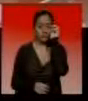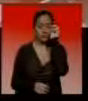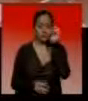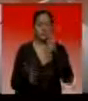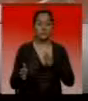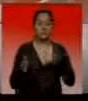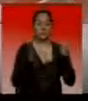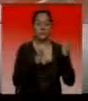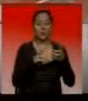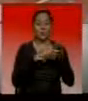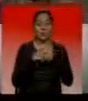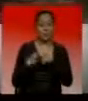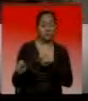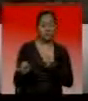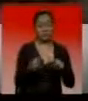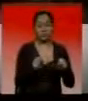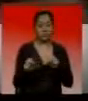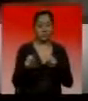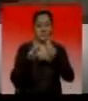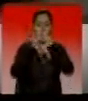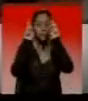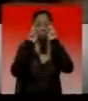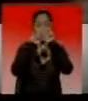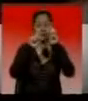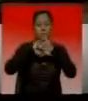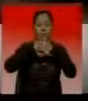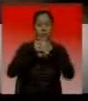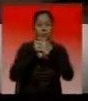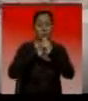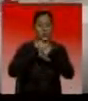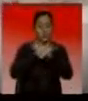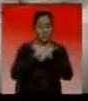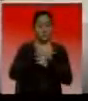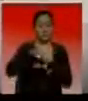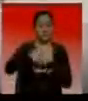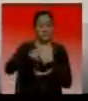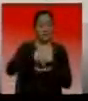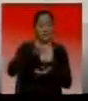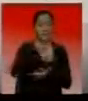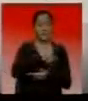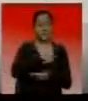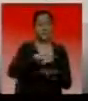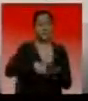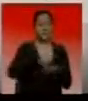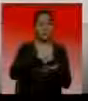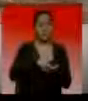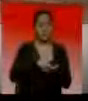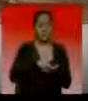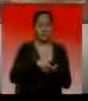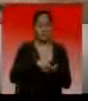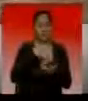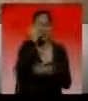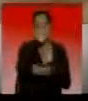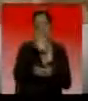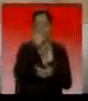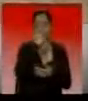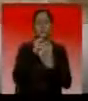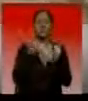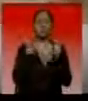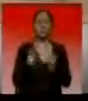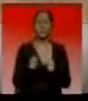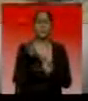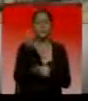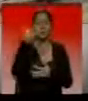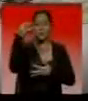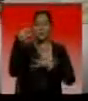Los siniestros que las empresas aseguradoras tendrían que cubrir producto del terremoto en Manabí y el sur de Esmeraldas podrían ascender